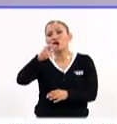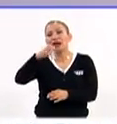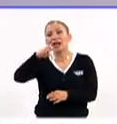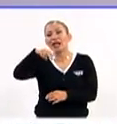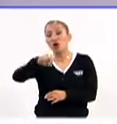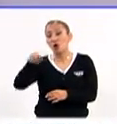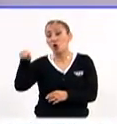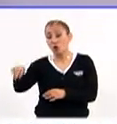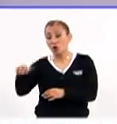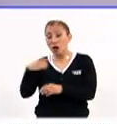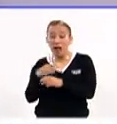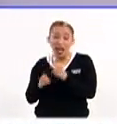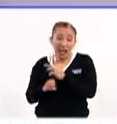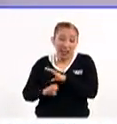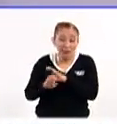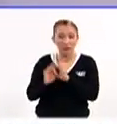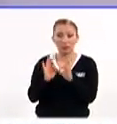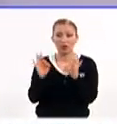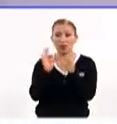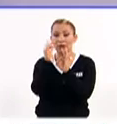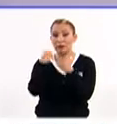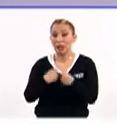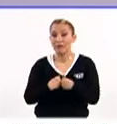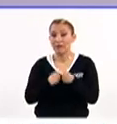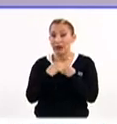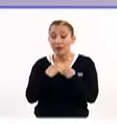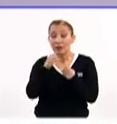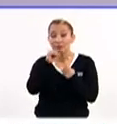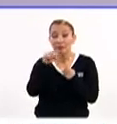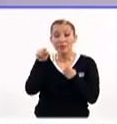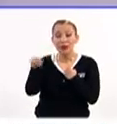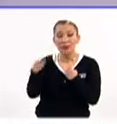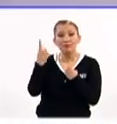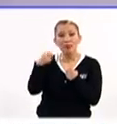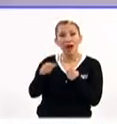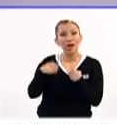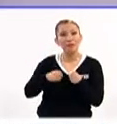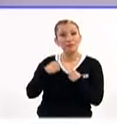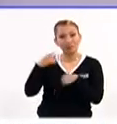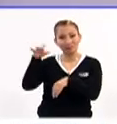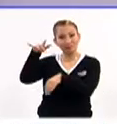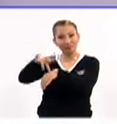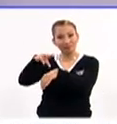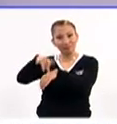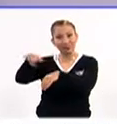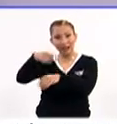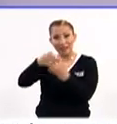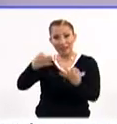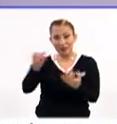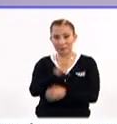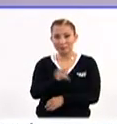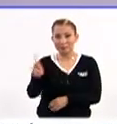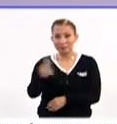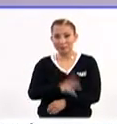nitrógeno, uno de los elementos esenciales para la vida y también para la habitabilidad como la conocemos en la Tierra.